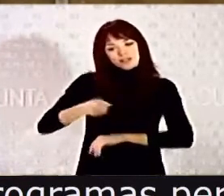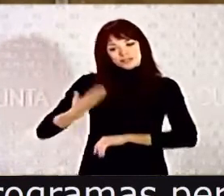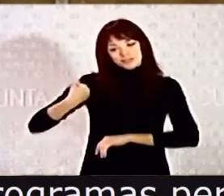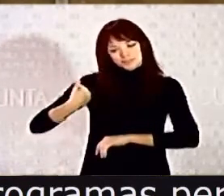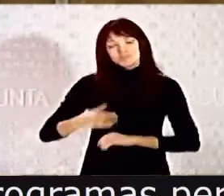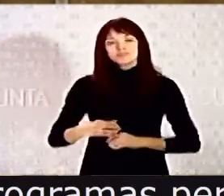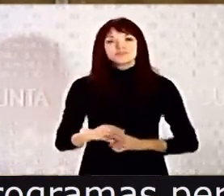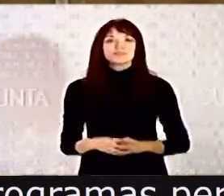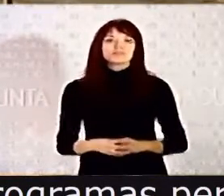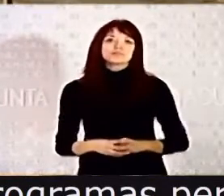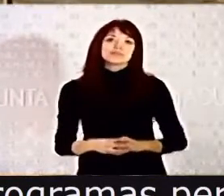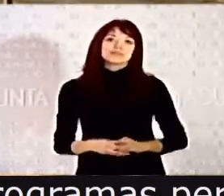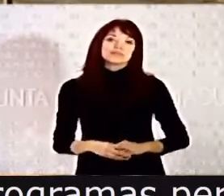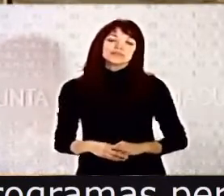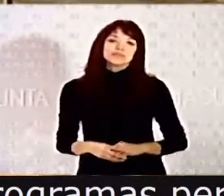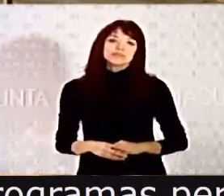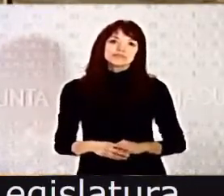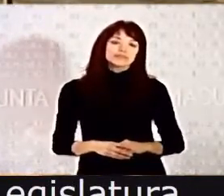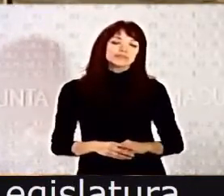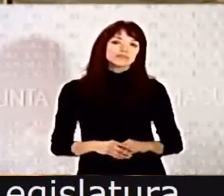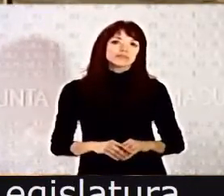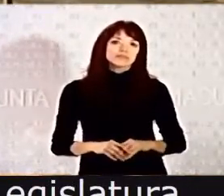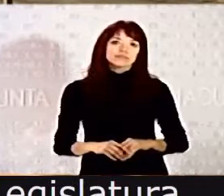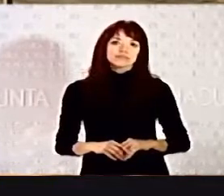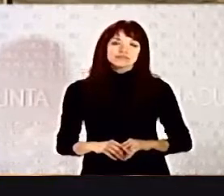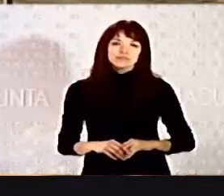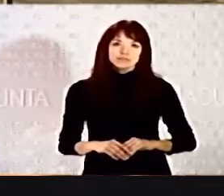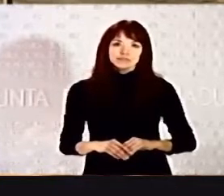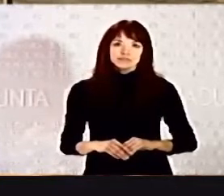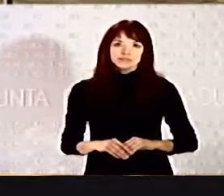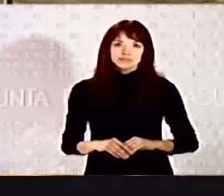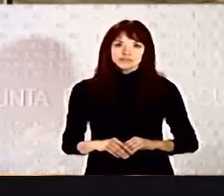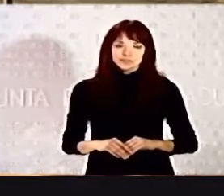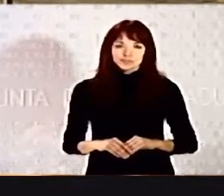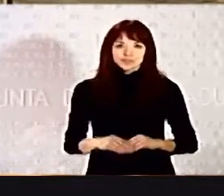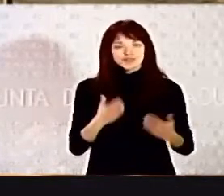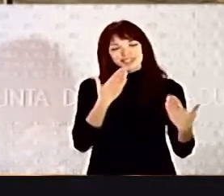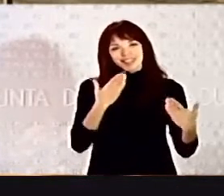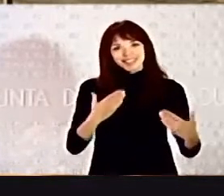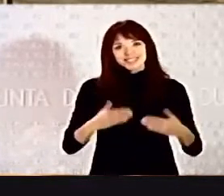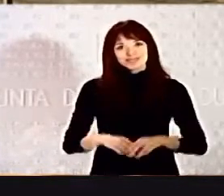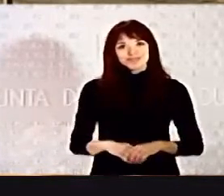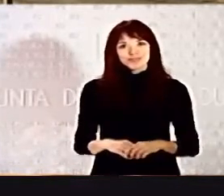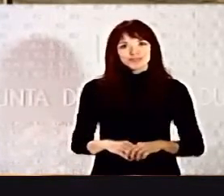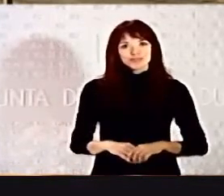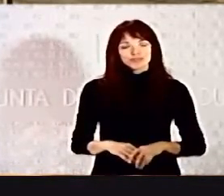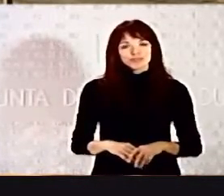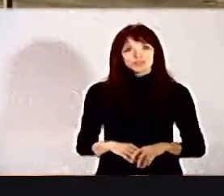Gracias.